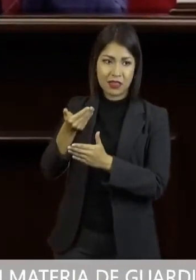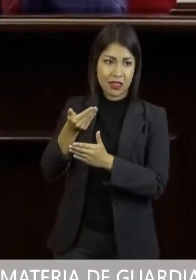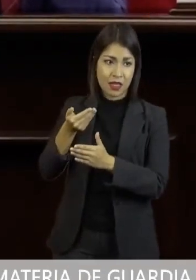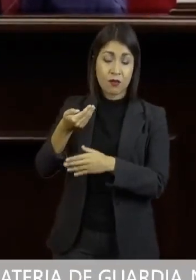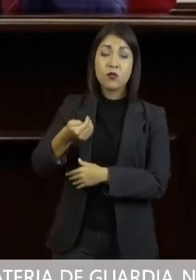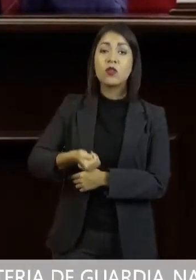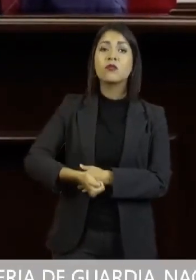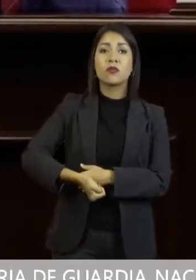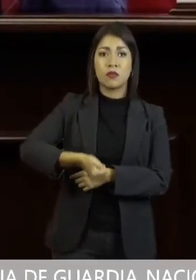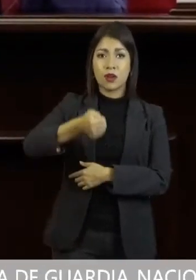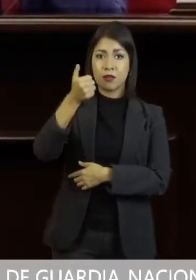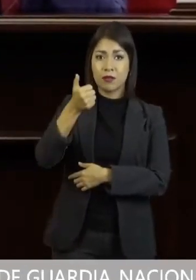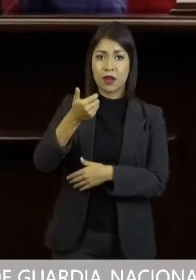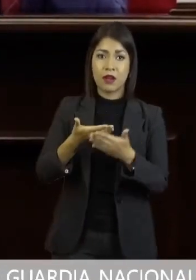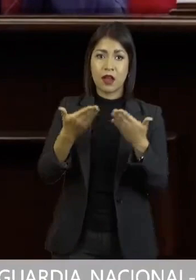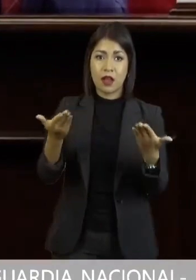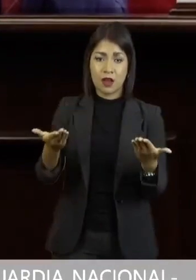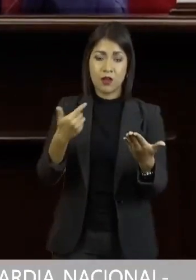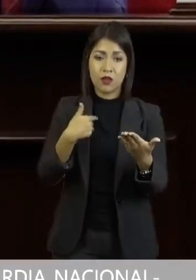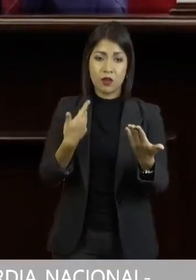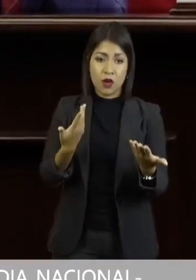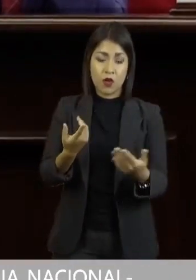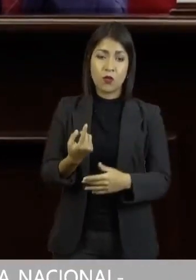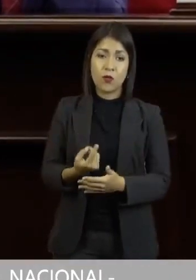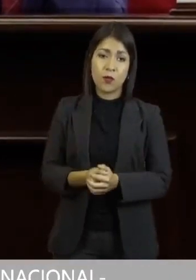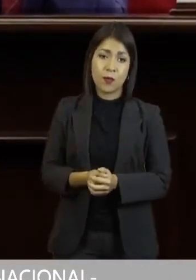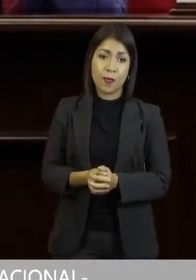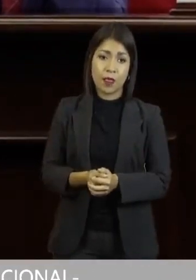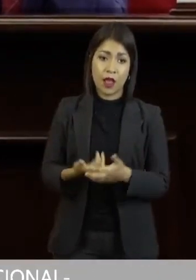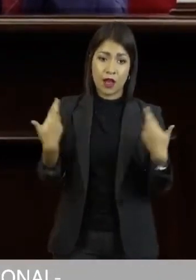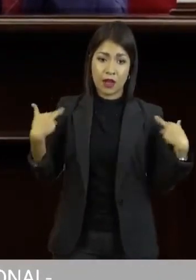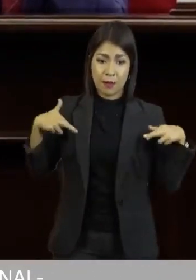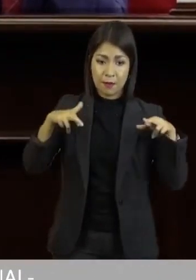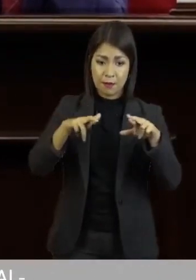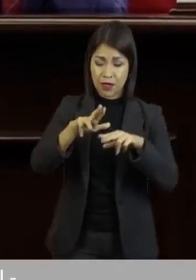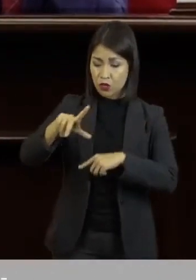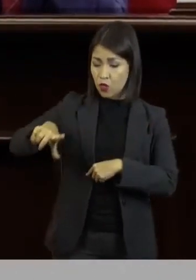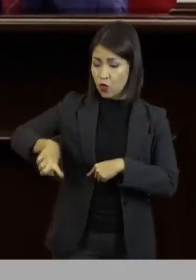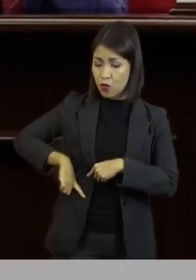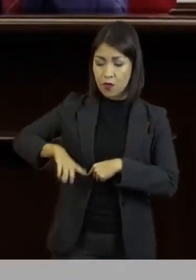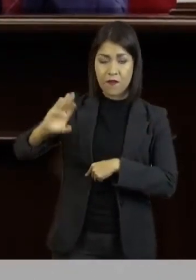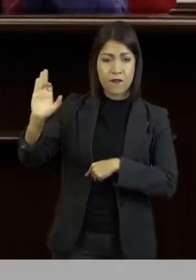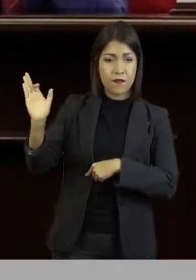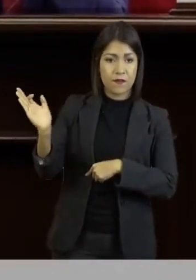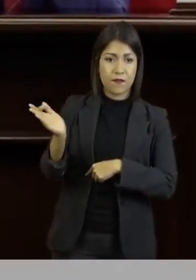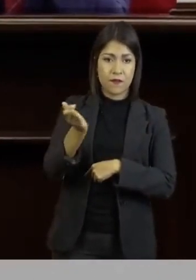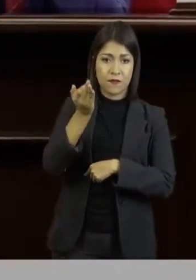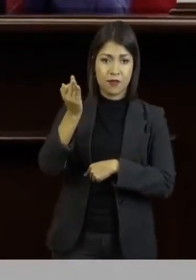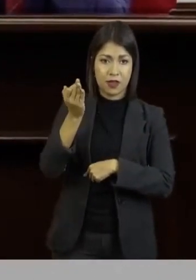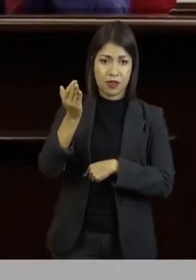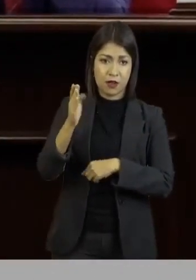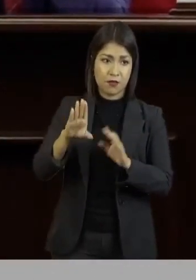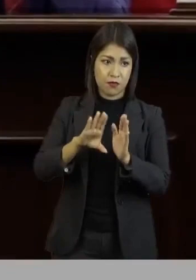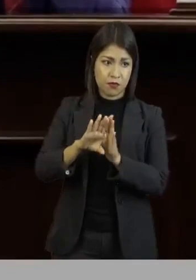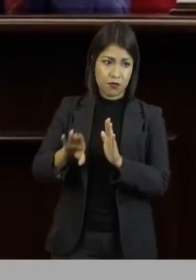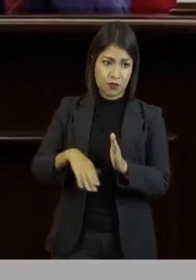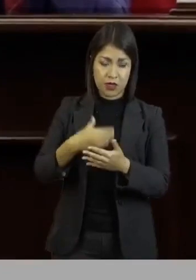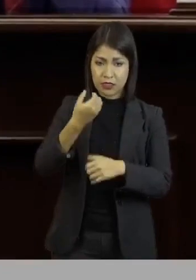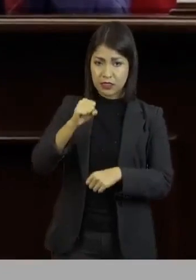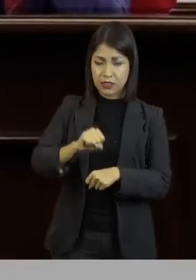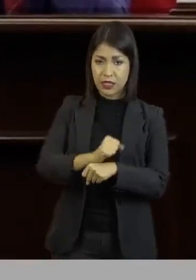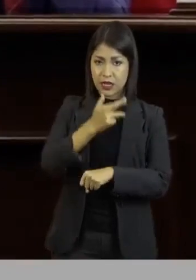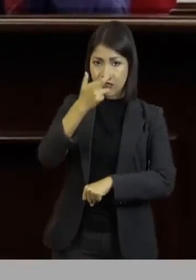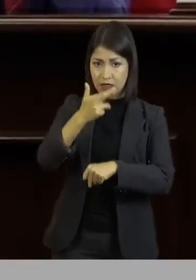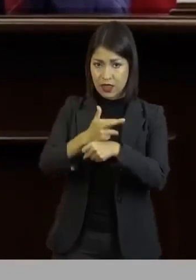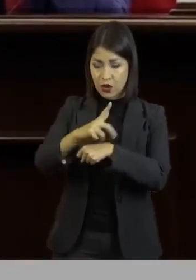primera ocasión en la que un representante del gobierno federal, en este caso el secretario de